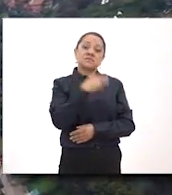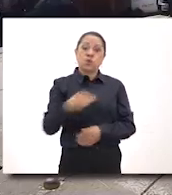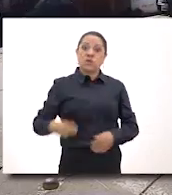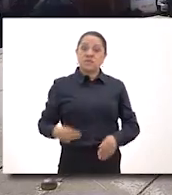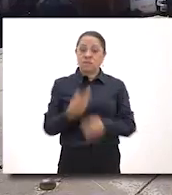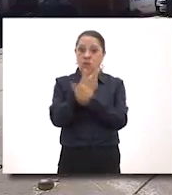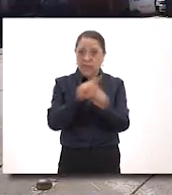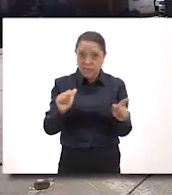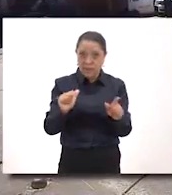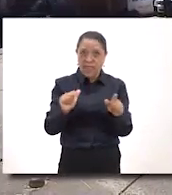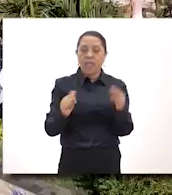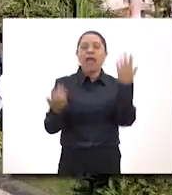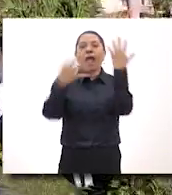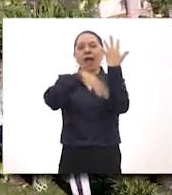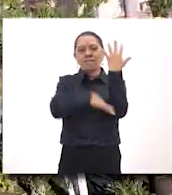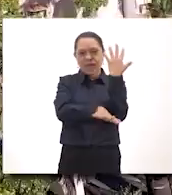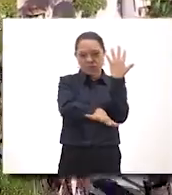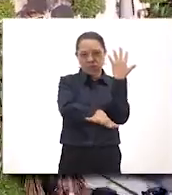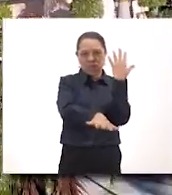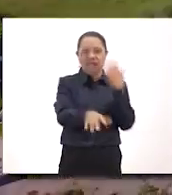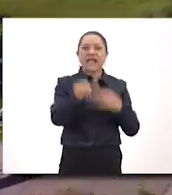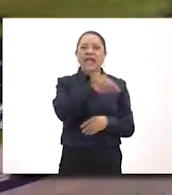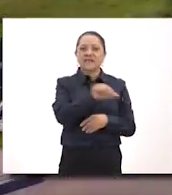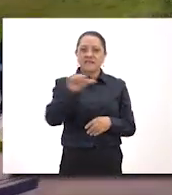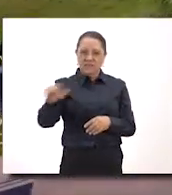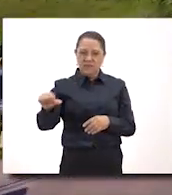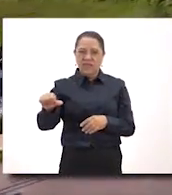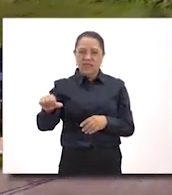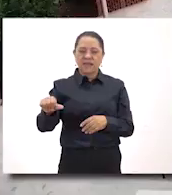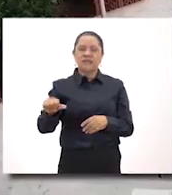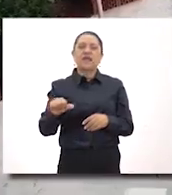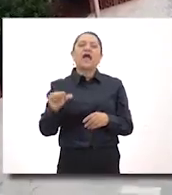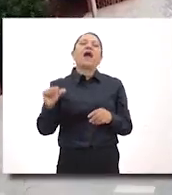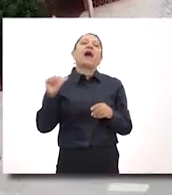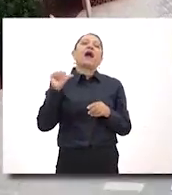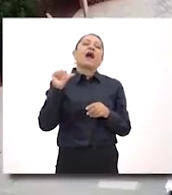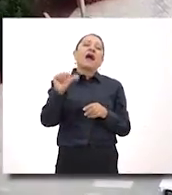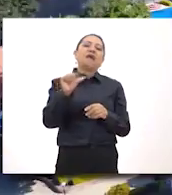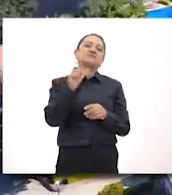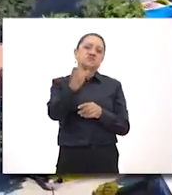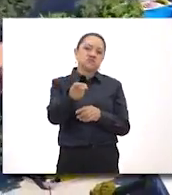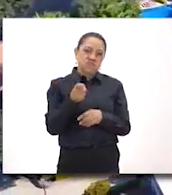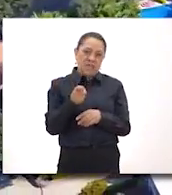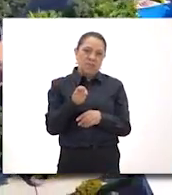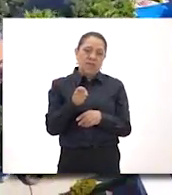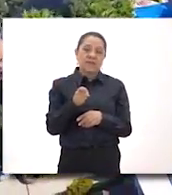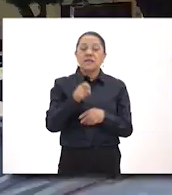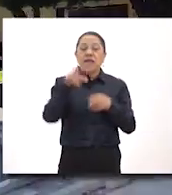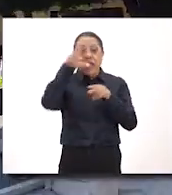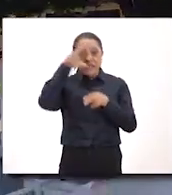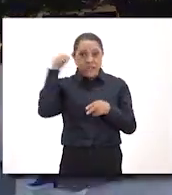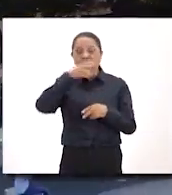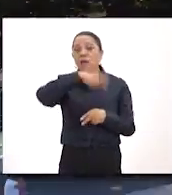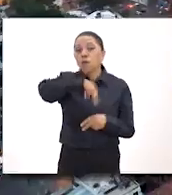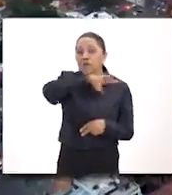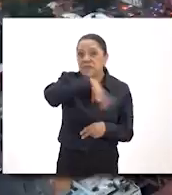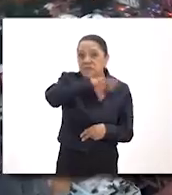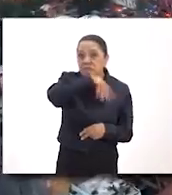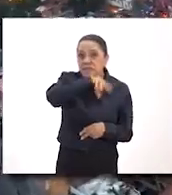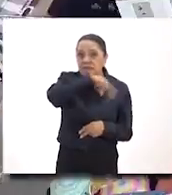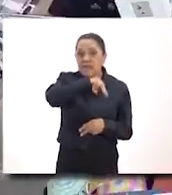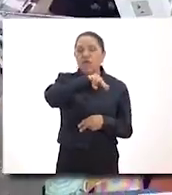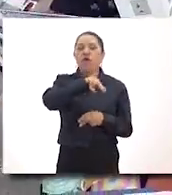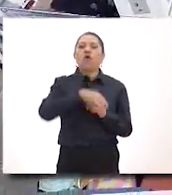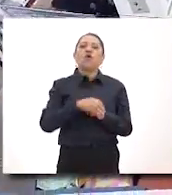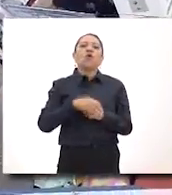libres: Amacuzac, Atlatlaucan, Azochiapan, Ayala, Coatlán del Río, Cuautla,